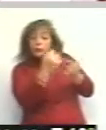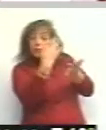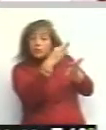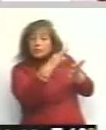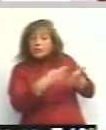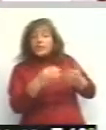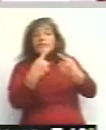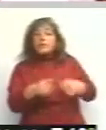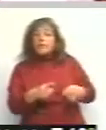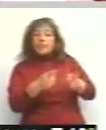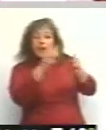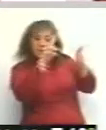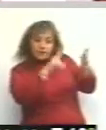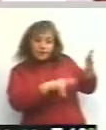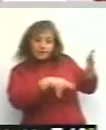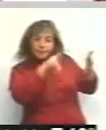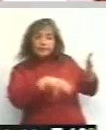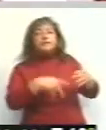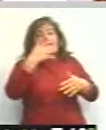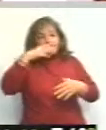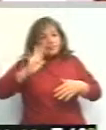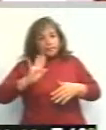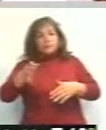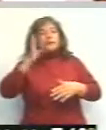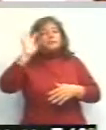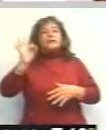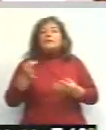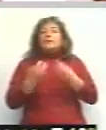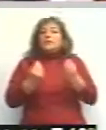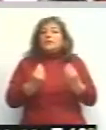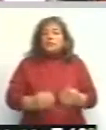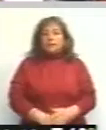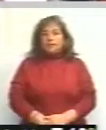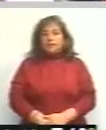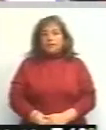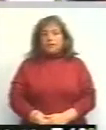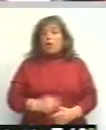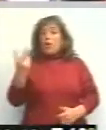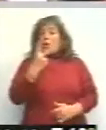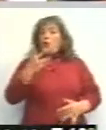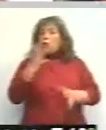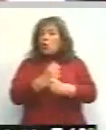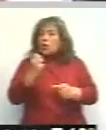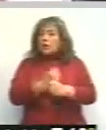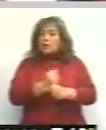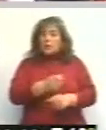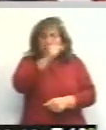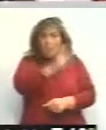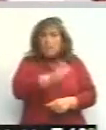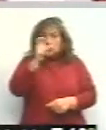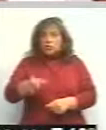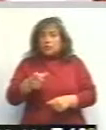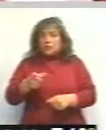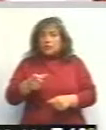distintos estudios que se realizan en estos casos vamos a poder determinar fehacientemente qué es lo que ocurrió. ¿Los dos colectivos tenían pasajeros en ese